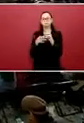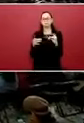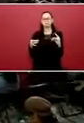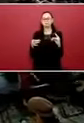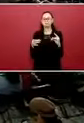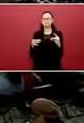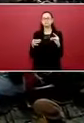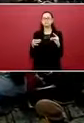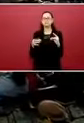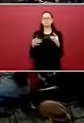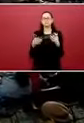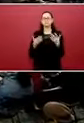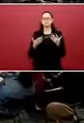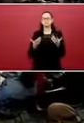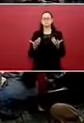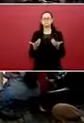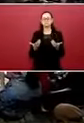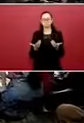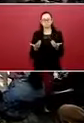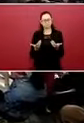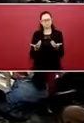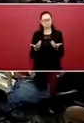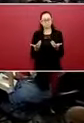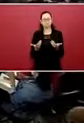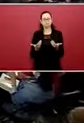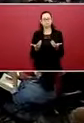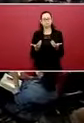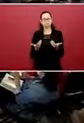cómo se